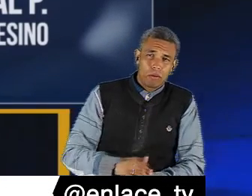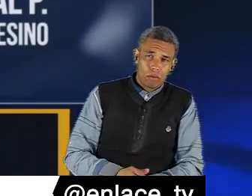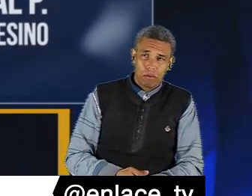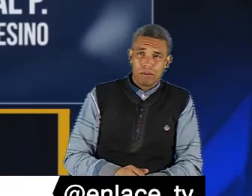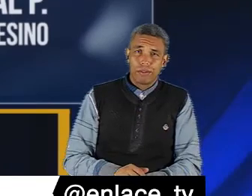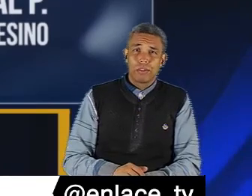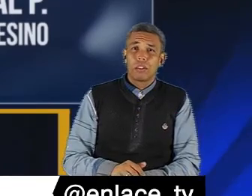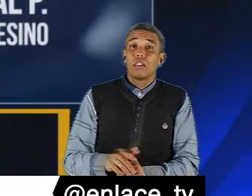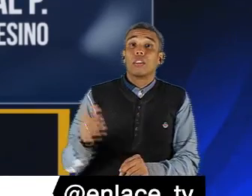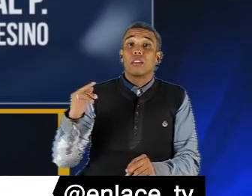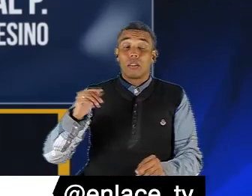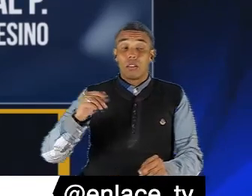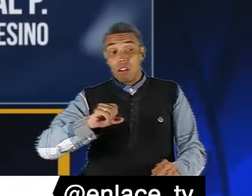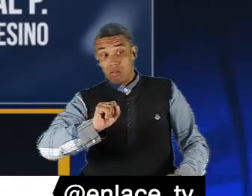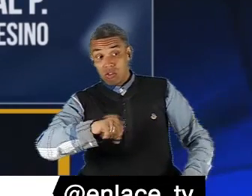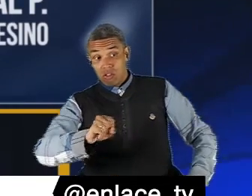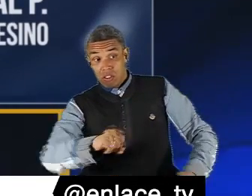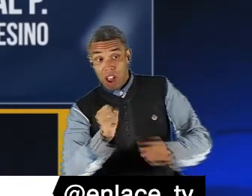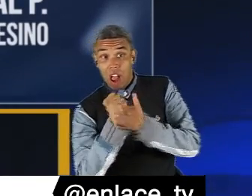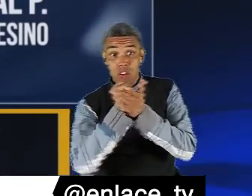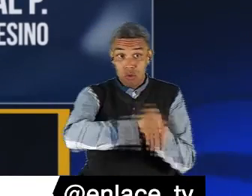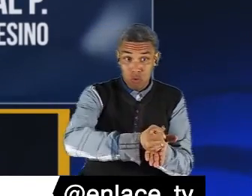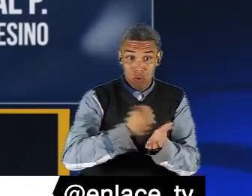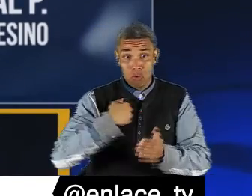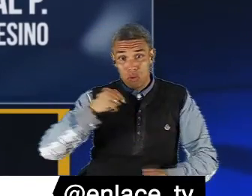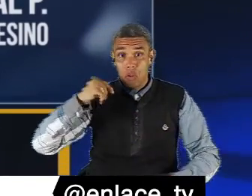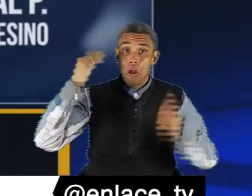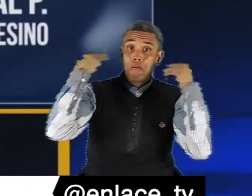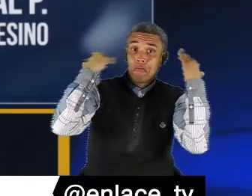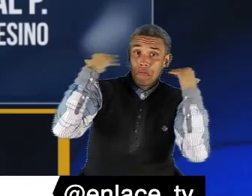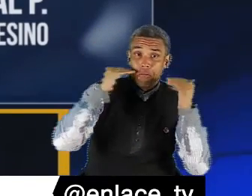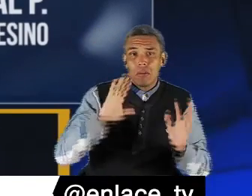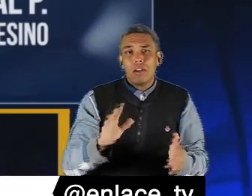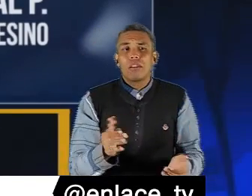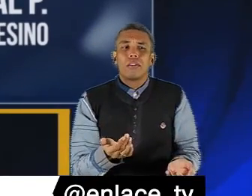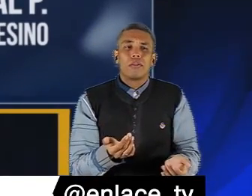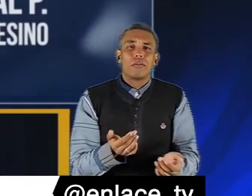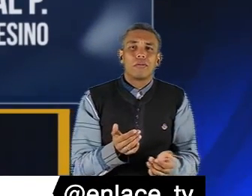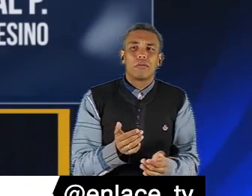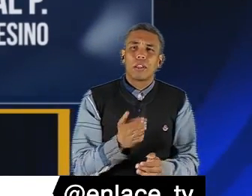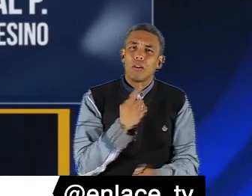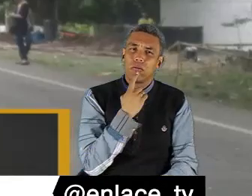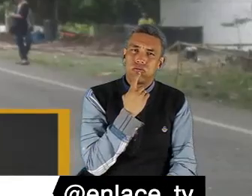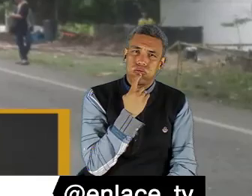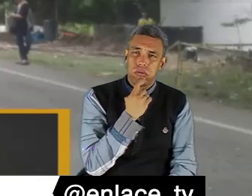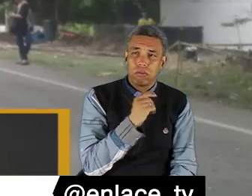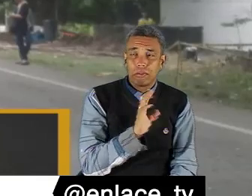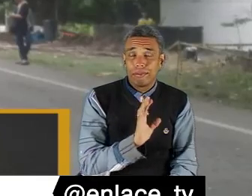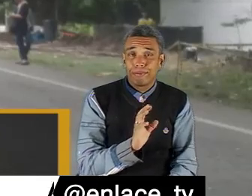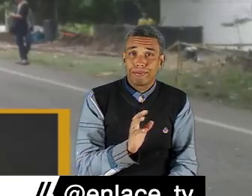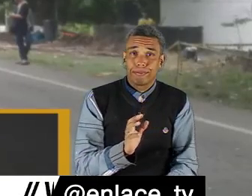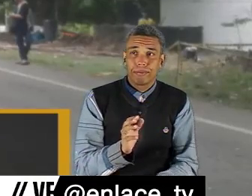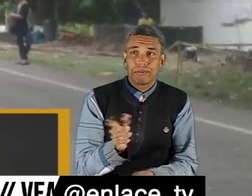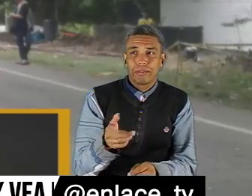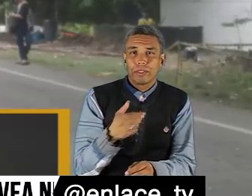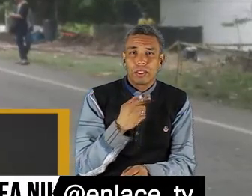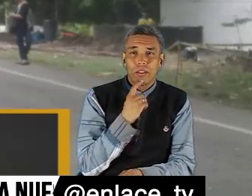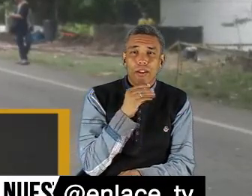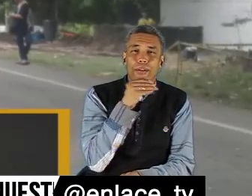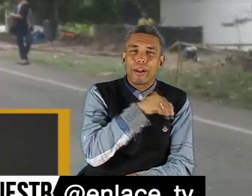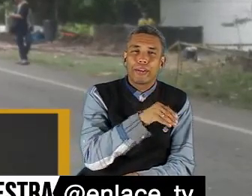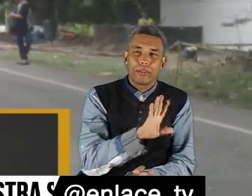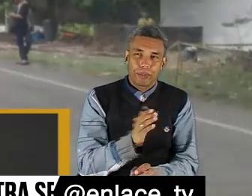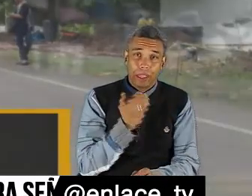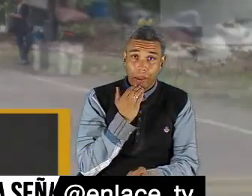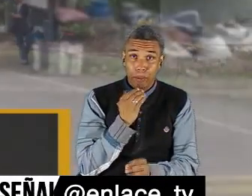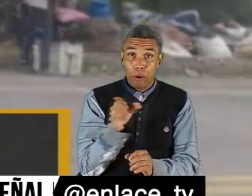la buena intención de esperar y que esta vez sí nos cumplan. Ya todos vamos rumbo a nuestros territorios. A esta hora los campesinos regresan a sus tierras